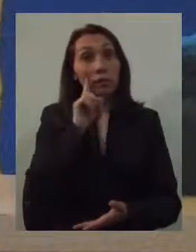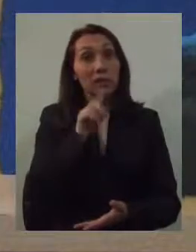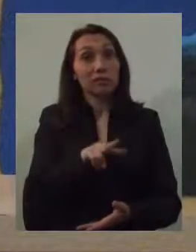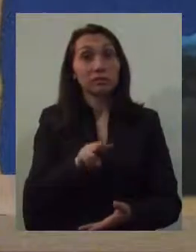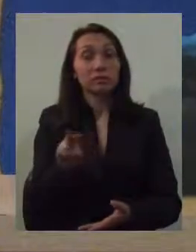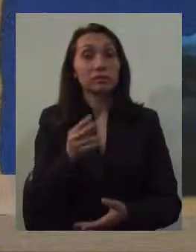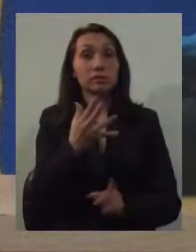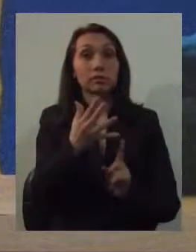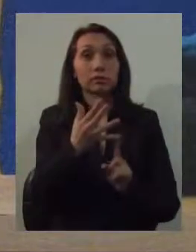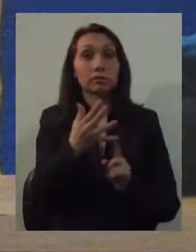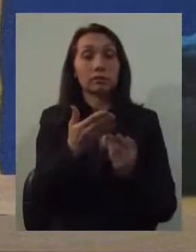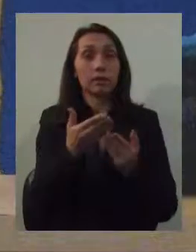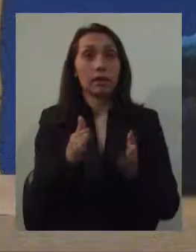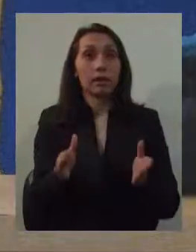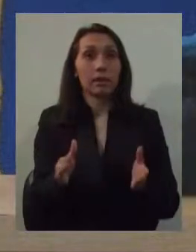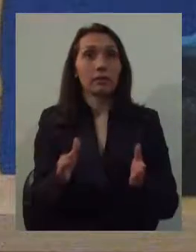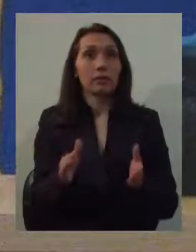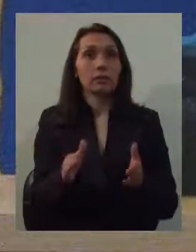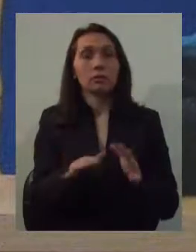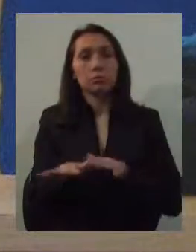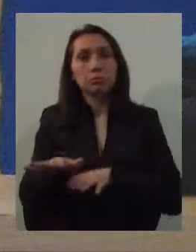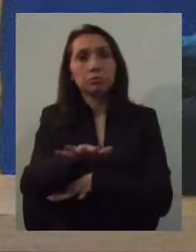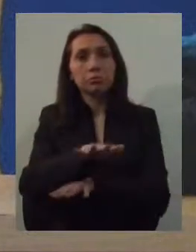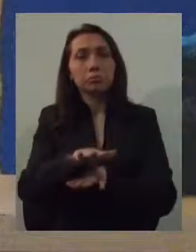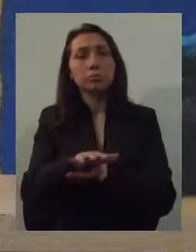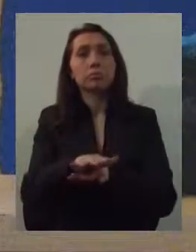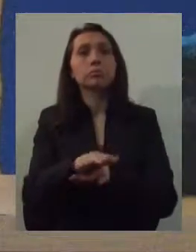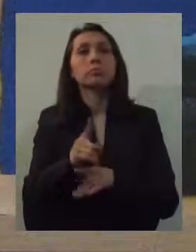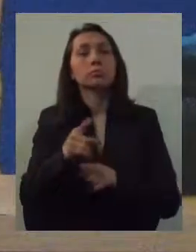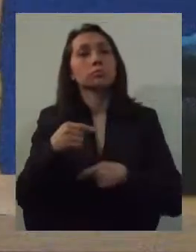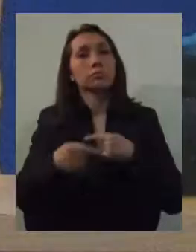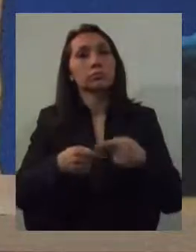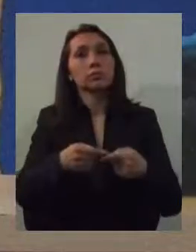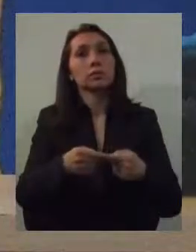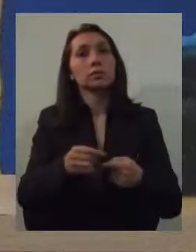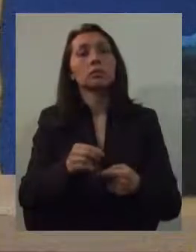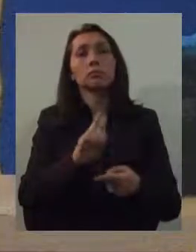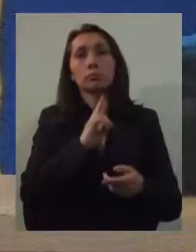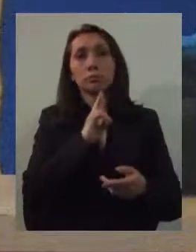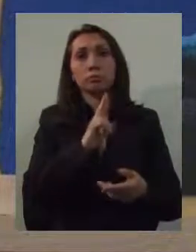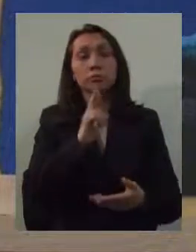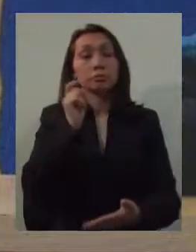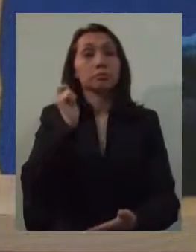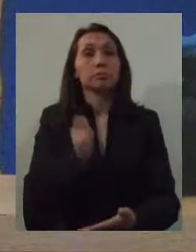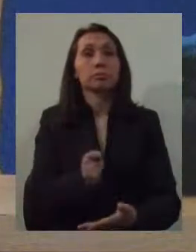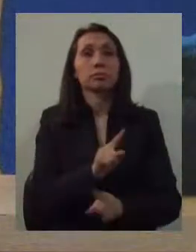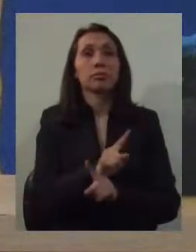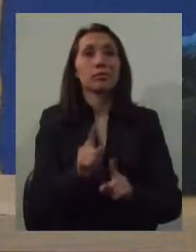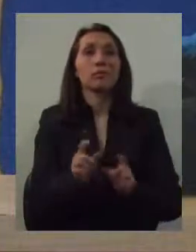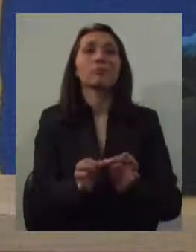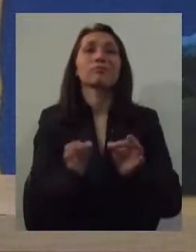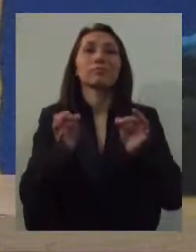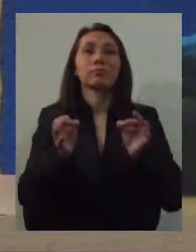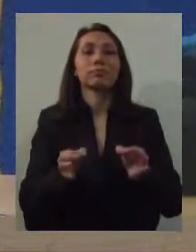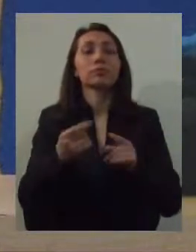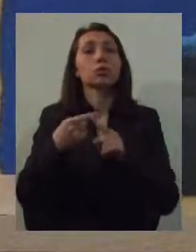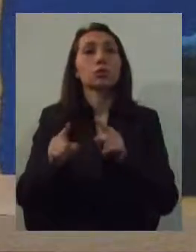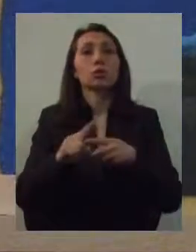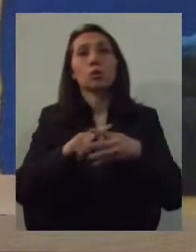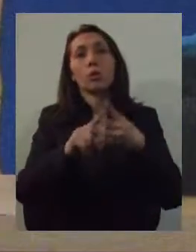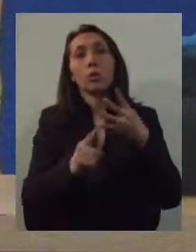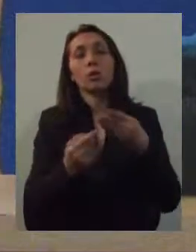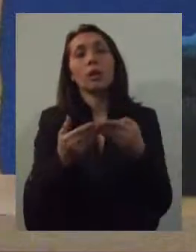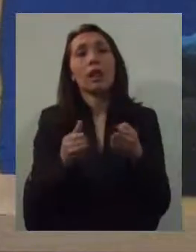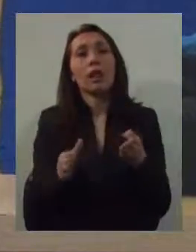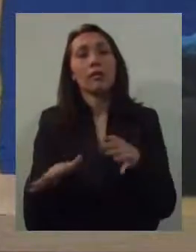quinta libertad de circulación de actos procesales y de sentencias no se efectivizan las otras cuatro